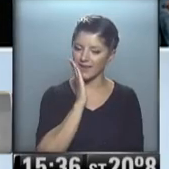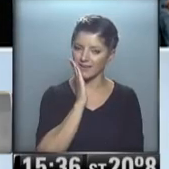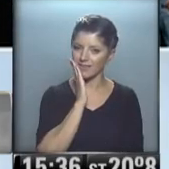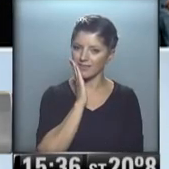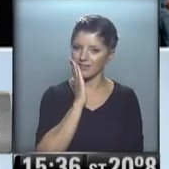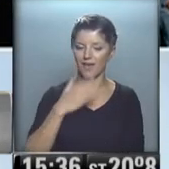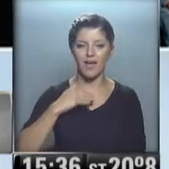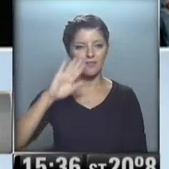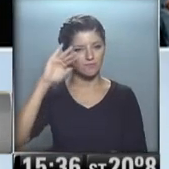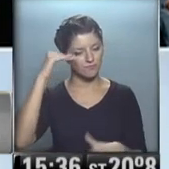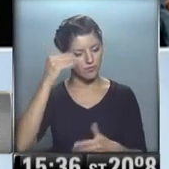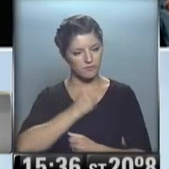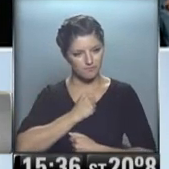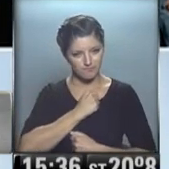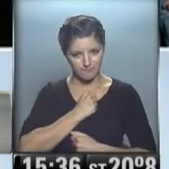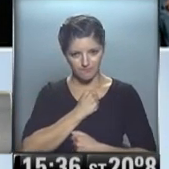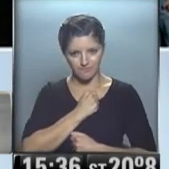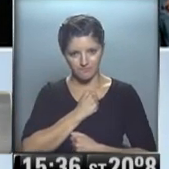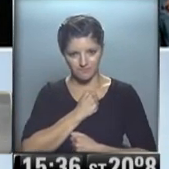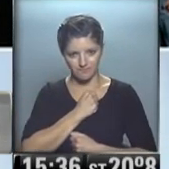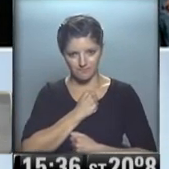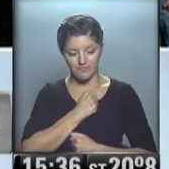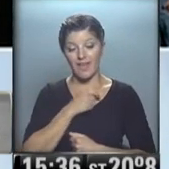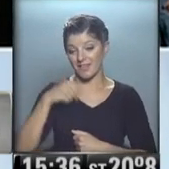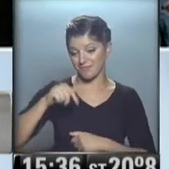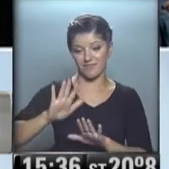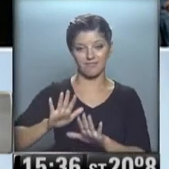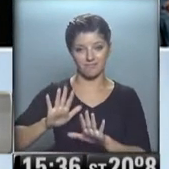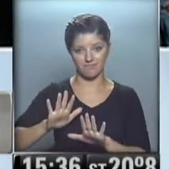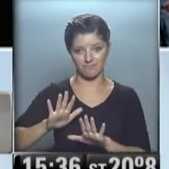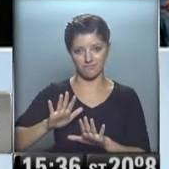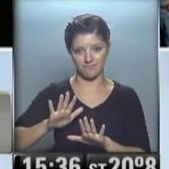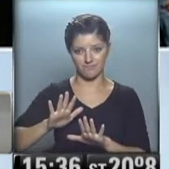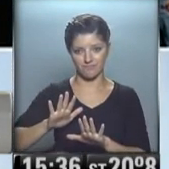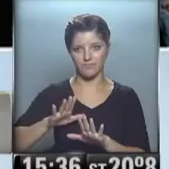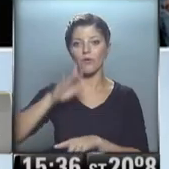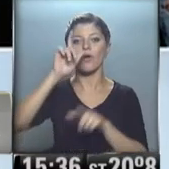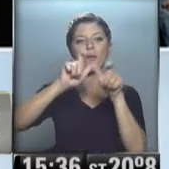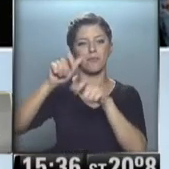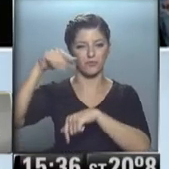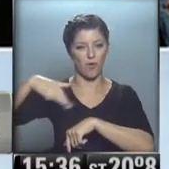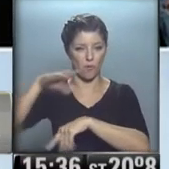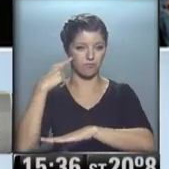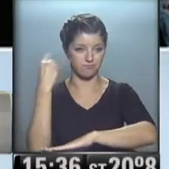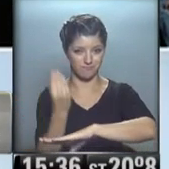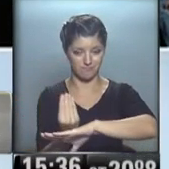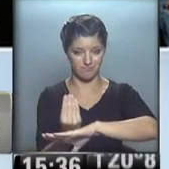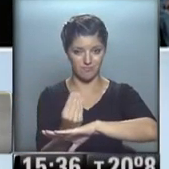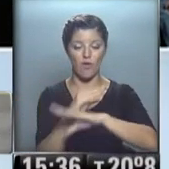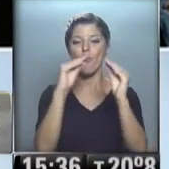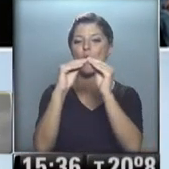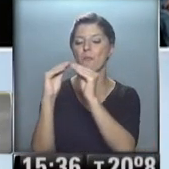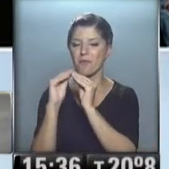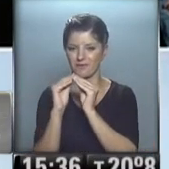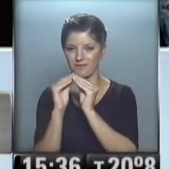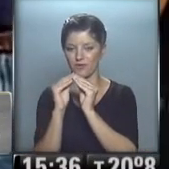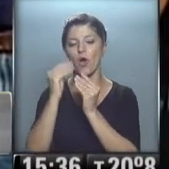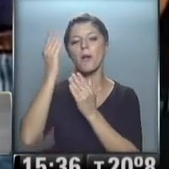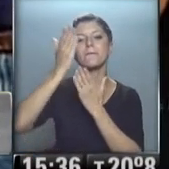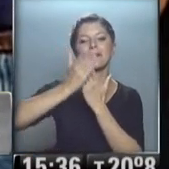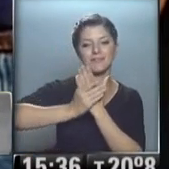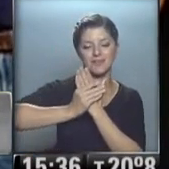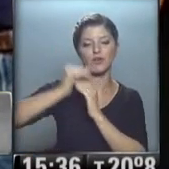Con mucho cariño, acá estamos con los vecinos, con los compañeros del Ministerio